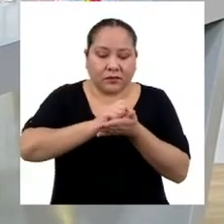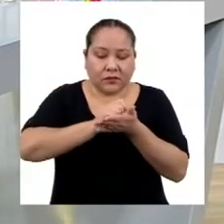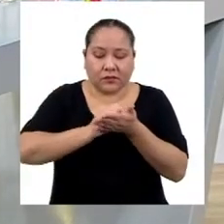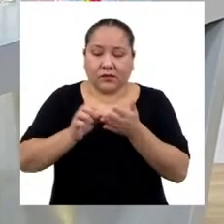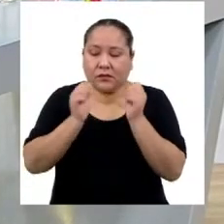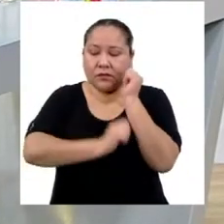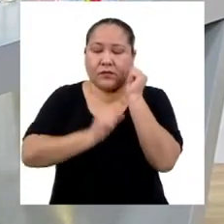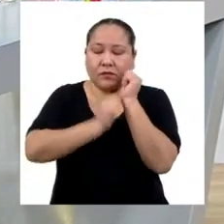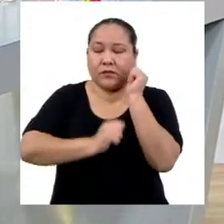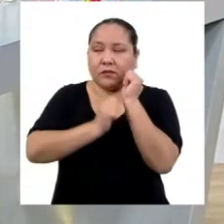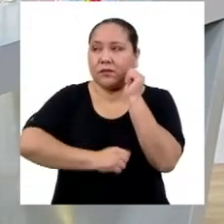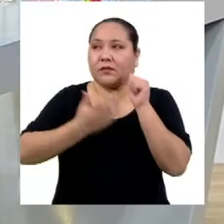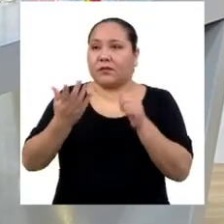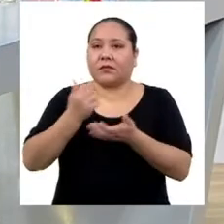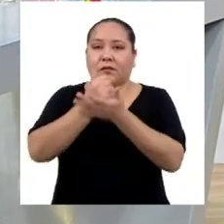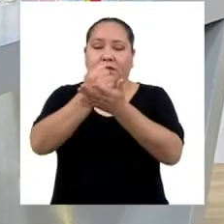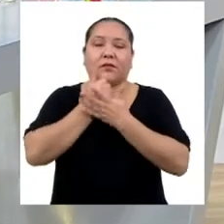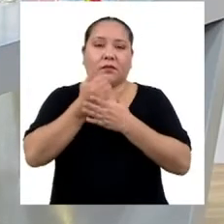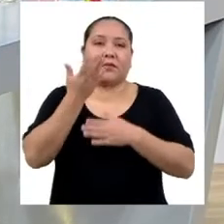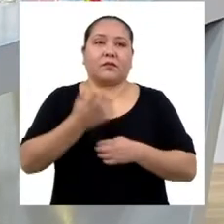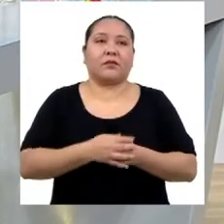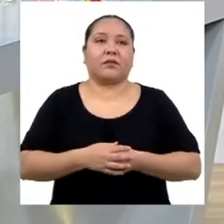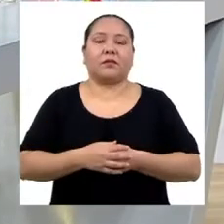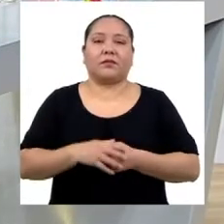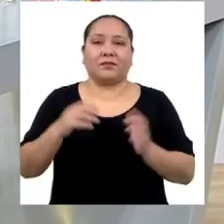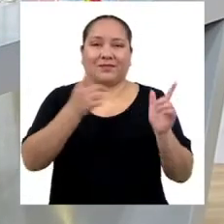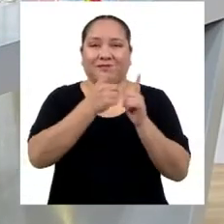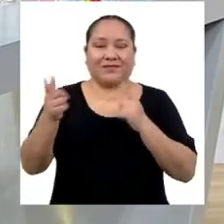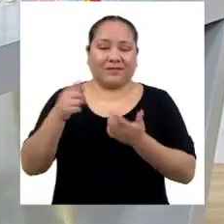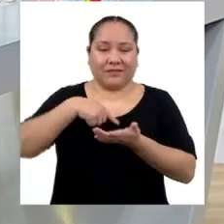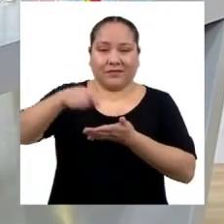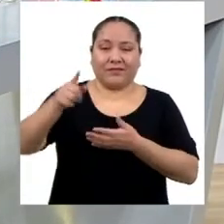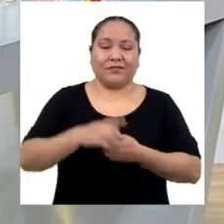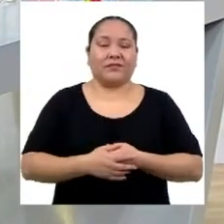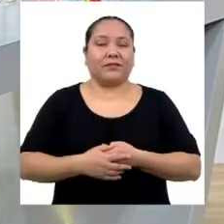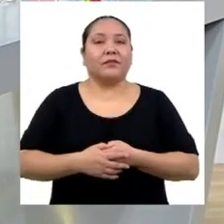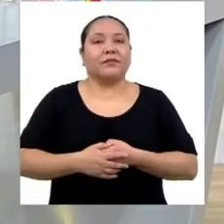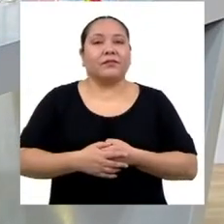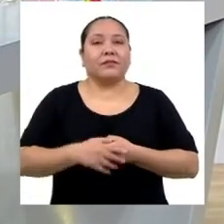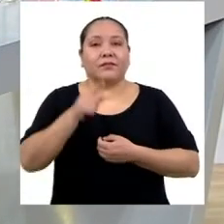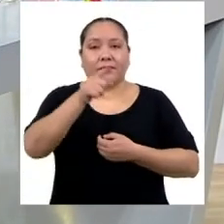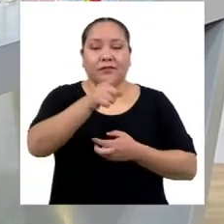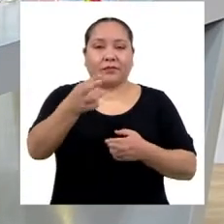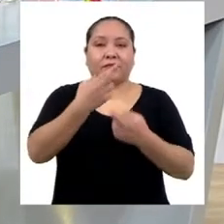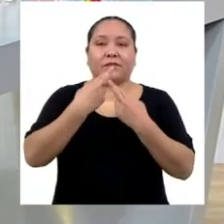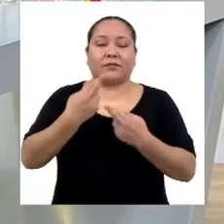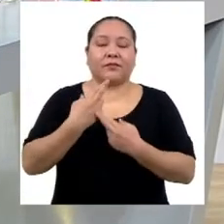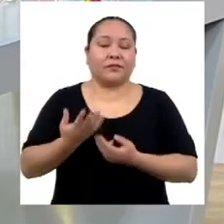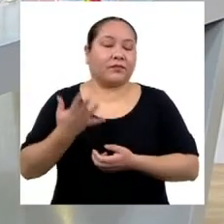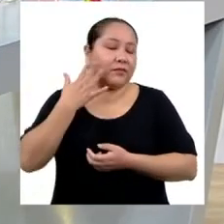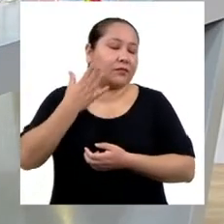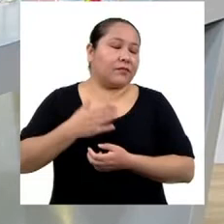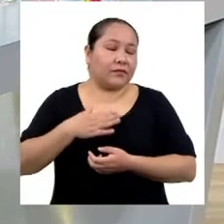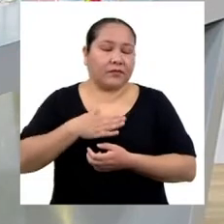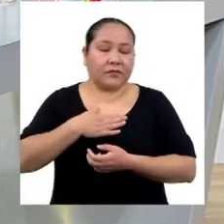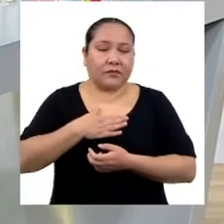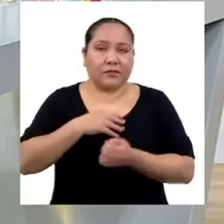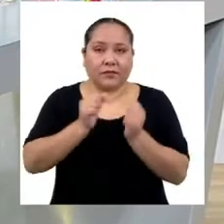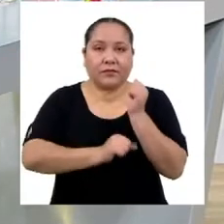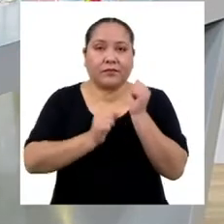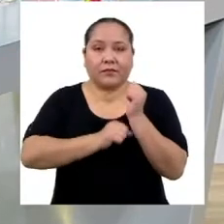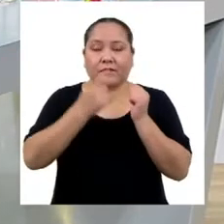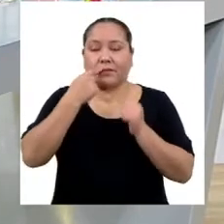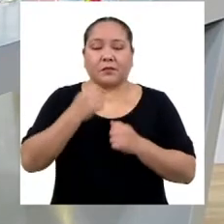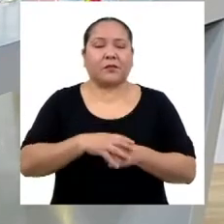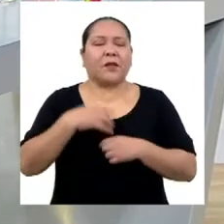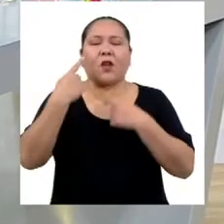hermanito para que me ayude con eso. Listo, enviado. Mientras me responde mi hermano, ¿por qué no me cuenta más sobre